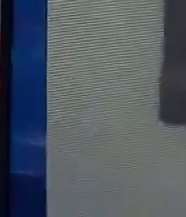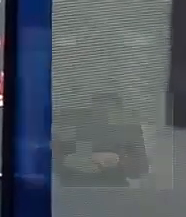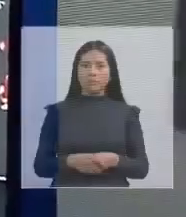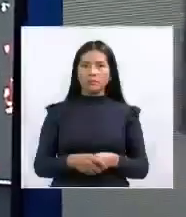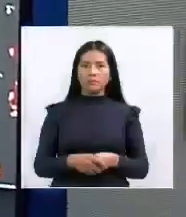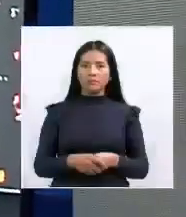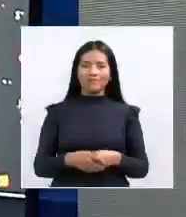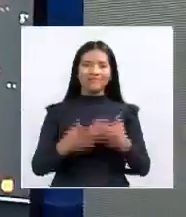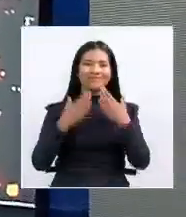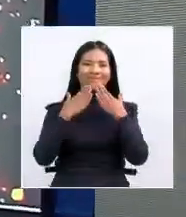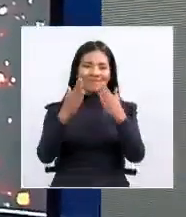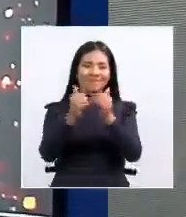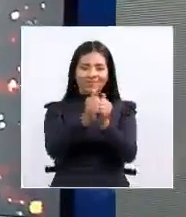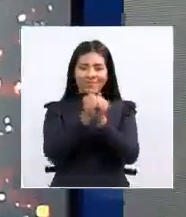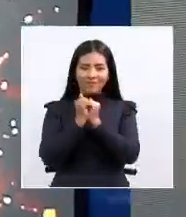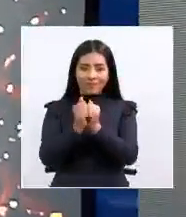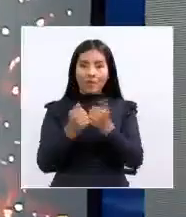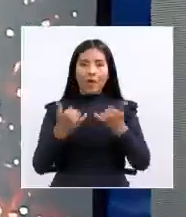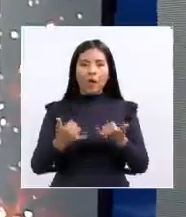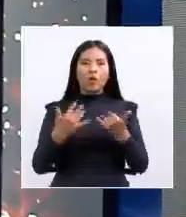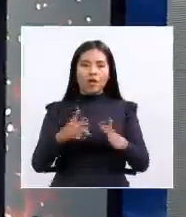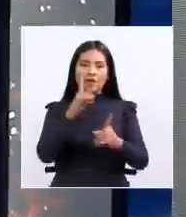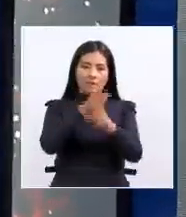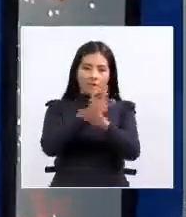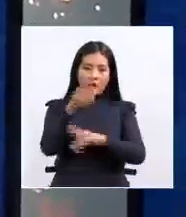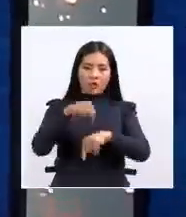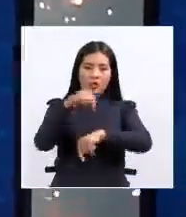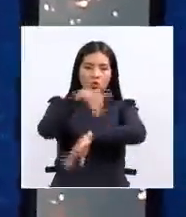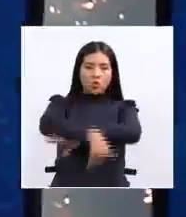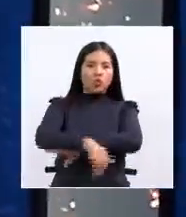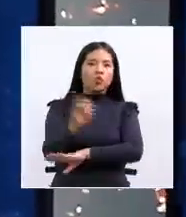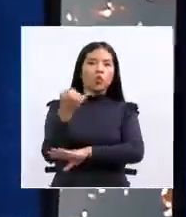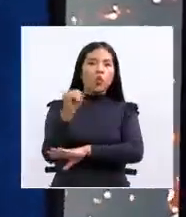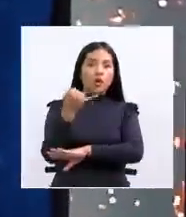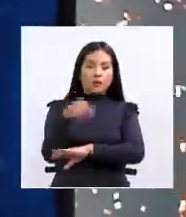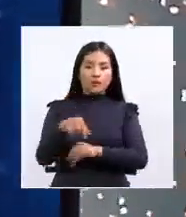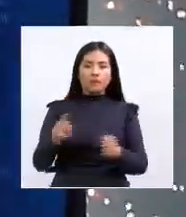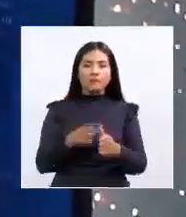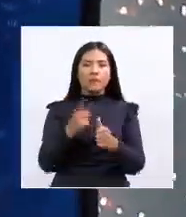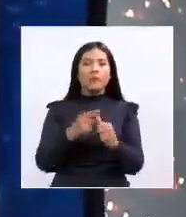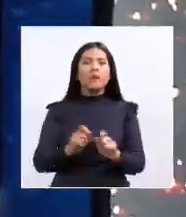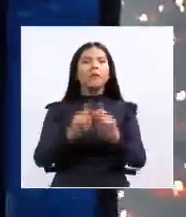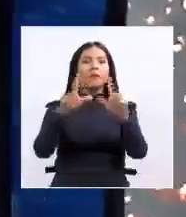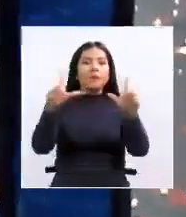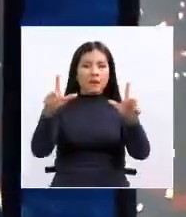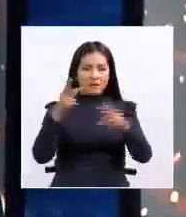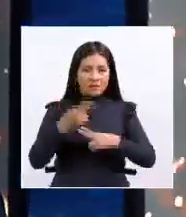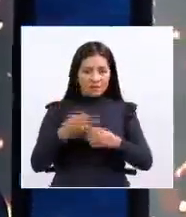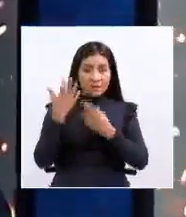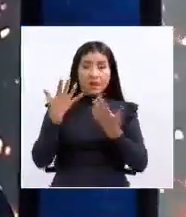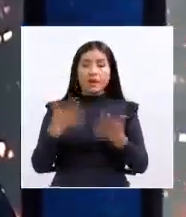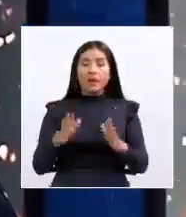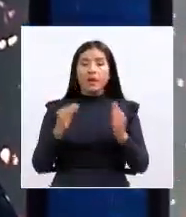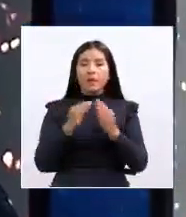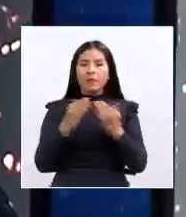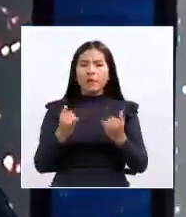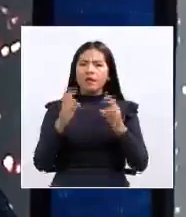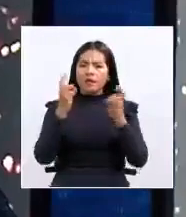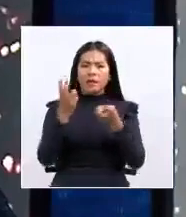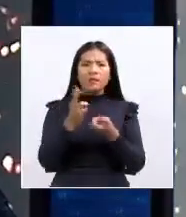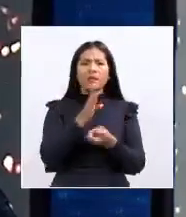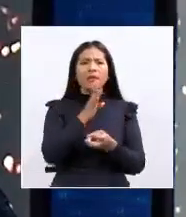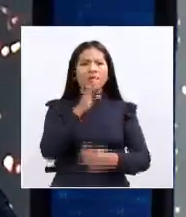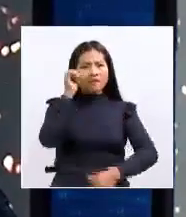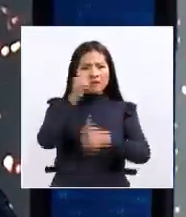Bien, gracias por acompañarnos. Estamos en vivo en esta noche de jueves acá en Primer Plano y las repercusiones continúan a propósito de la sentencia que se ha